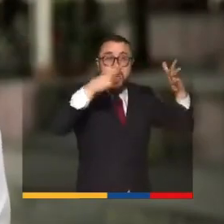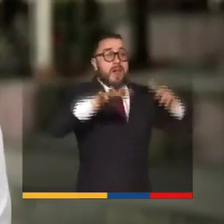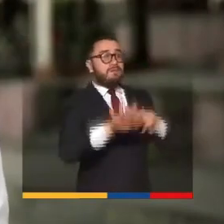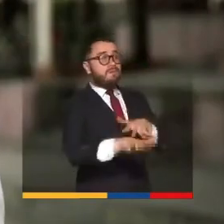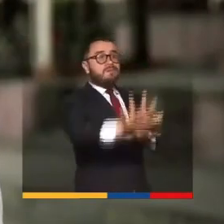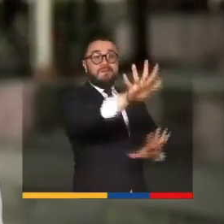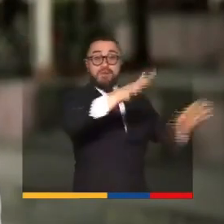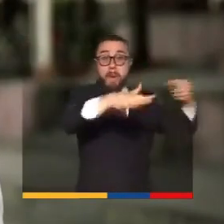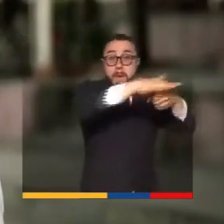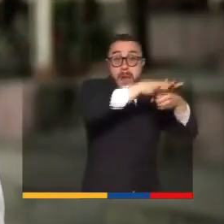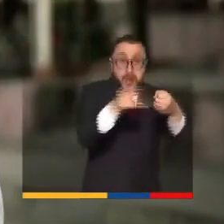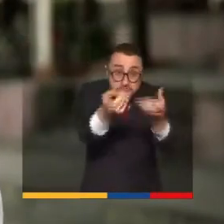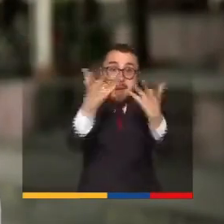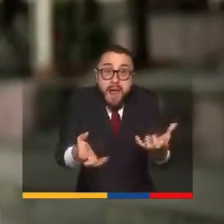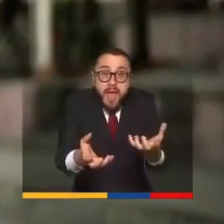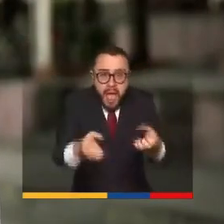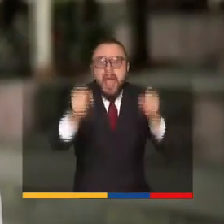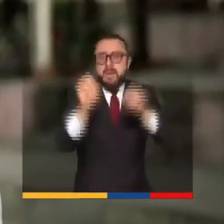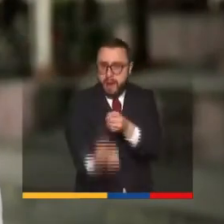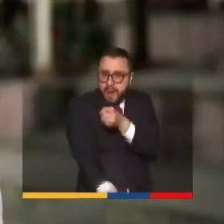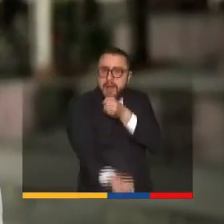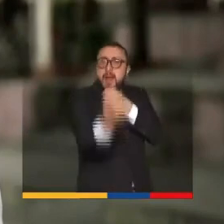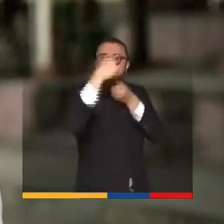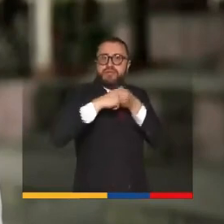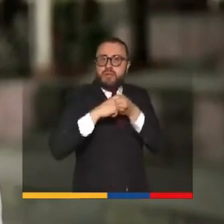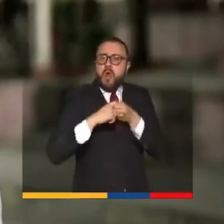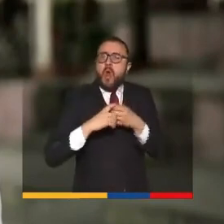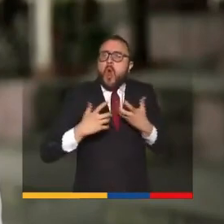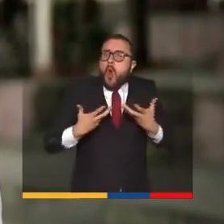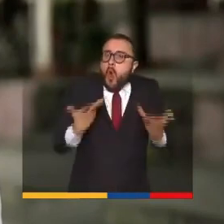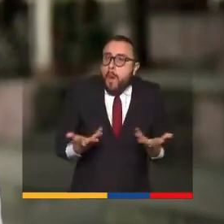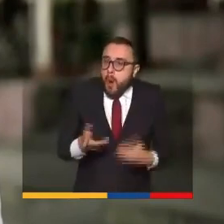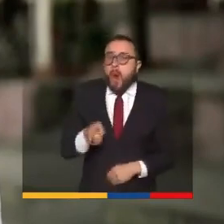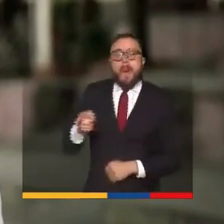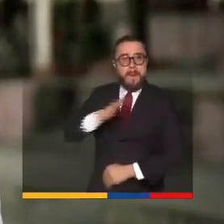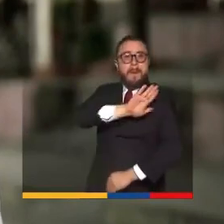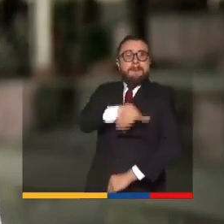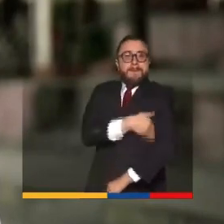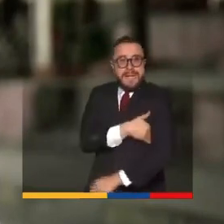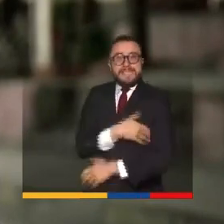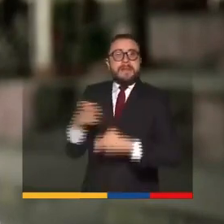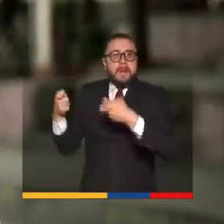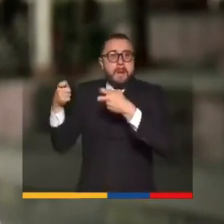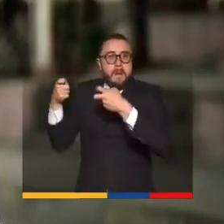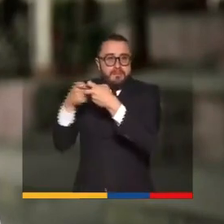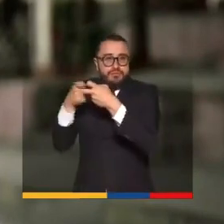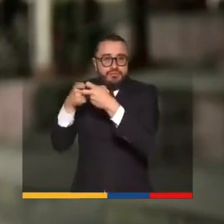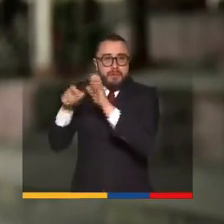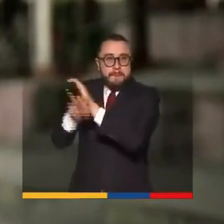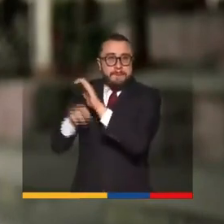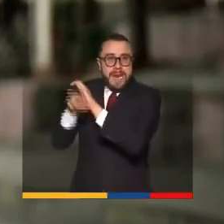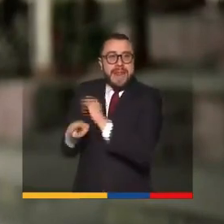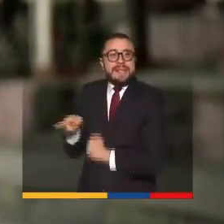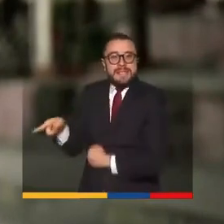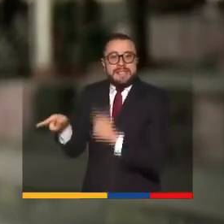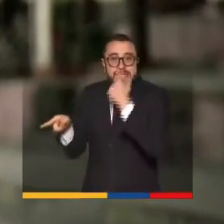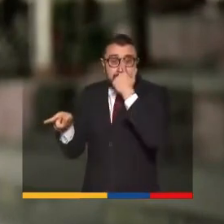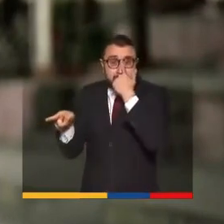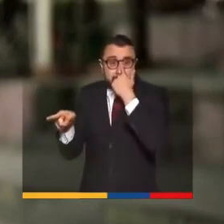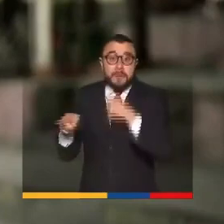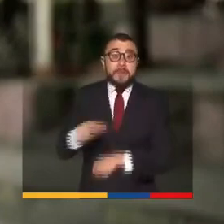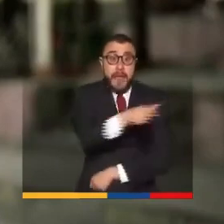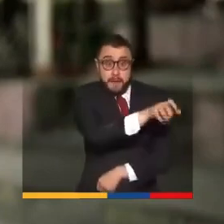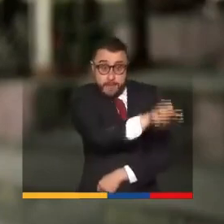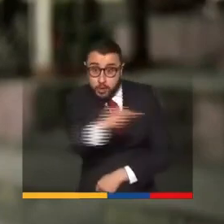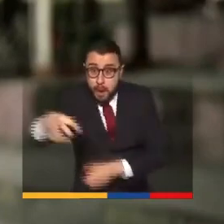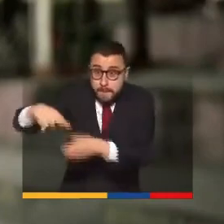puede registrarse y aplicar a través de nuestro Ministerio de Minas y Energía. El mandato popular nos